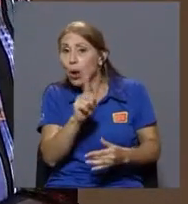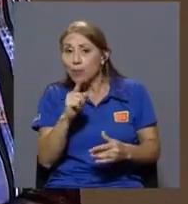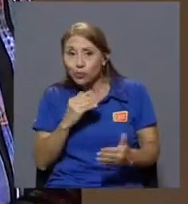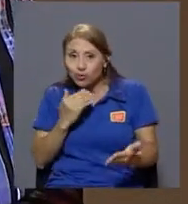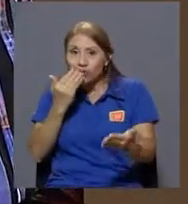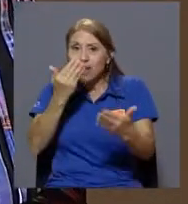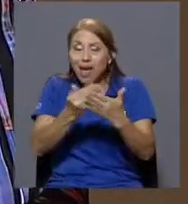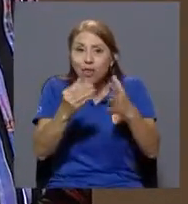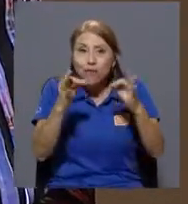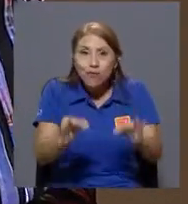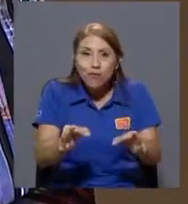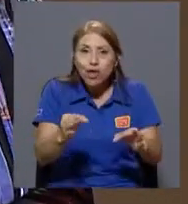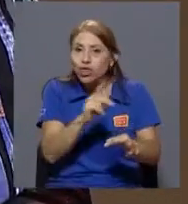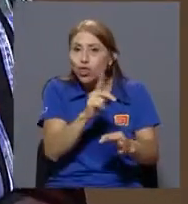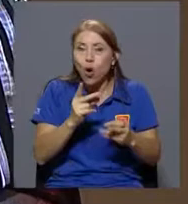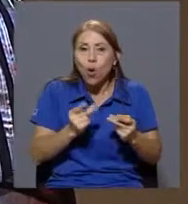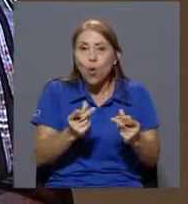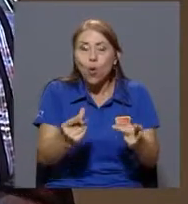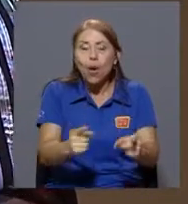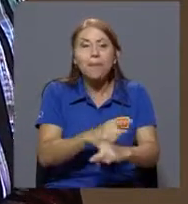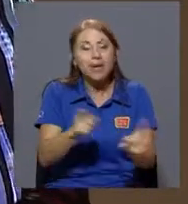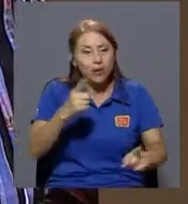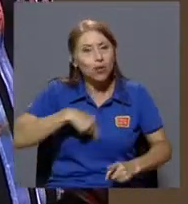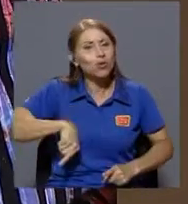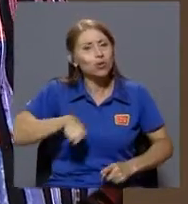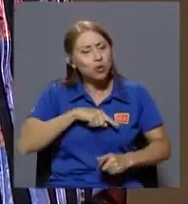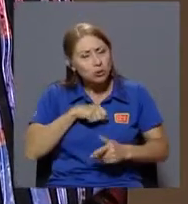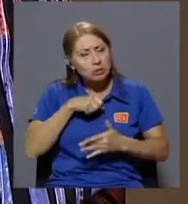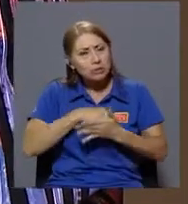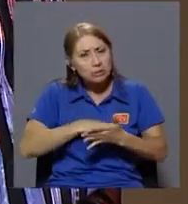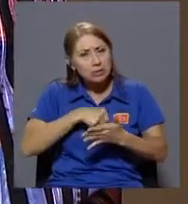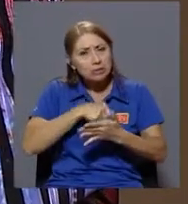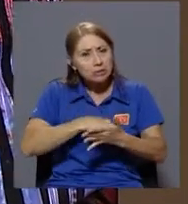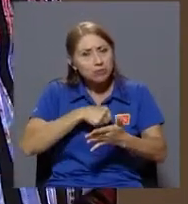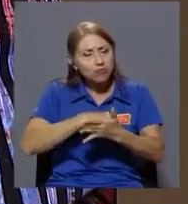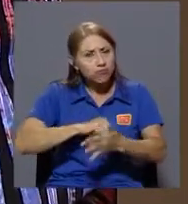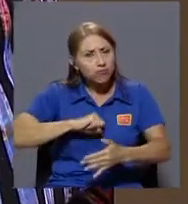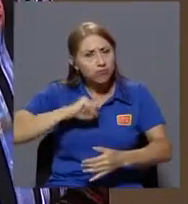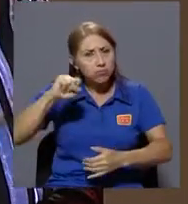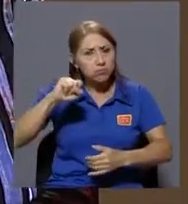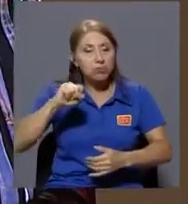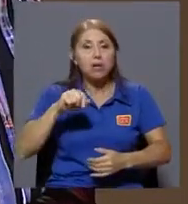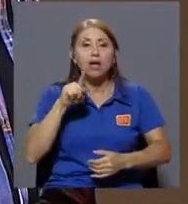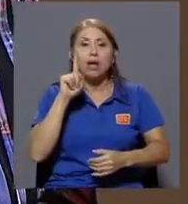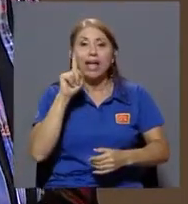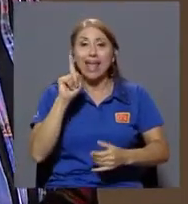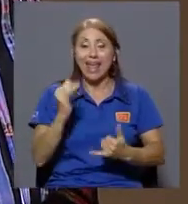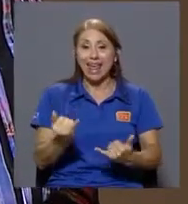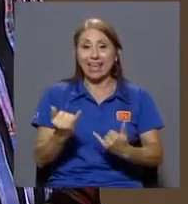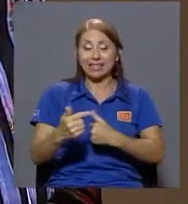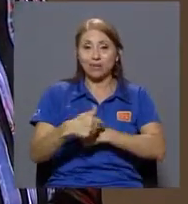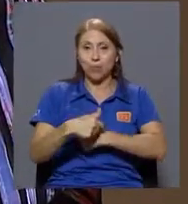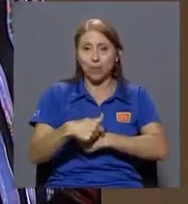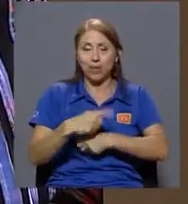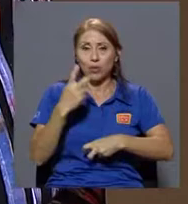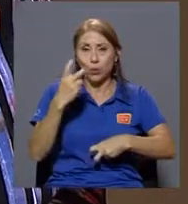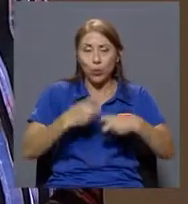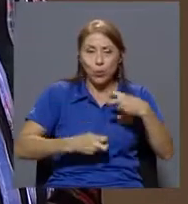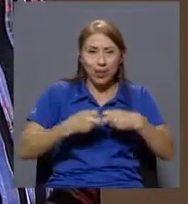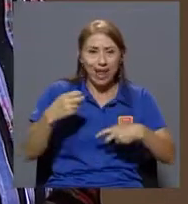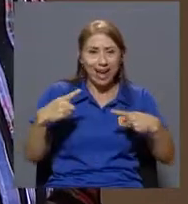pero hemos ido ganando esa batalla. Y una crisis en este momento, lo